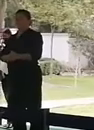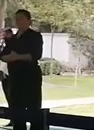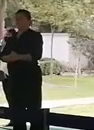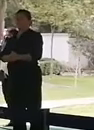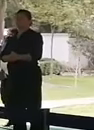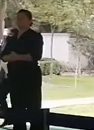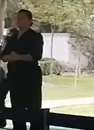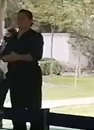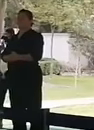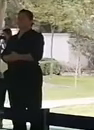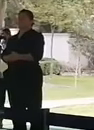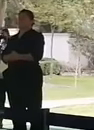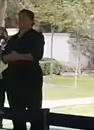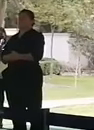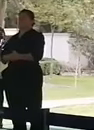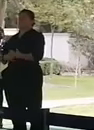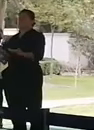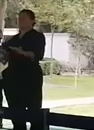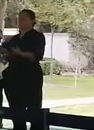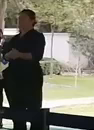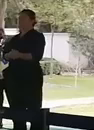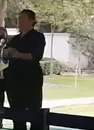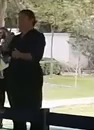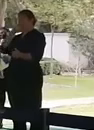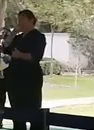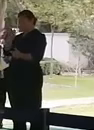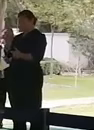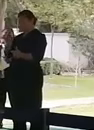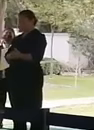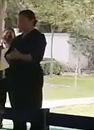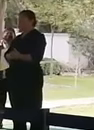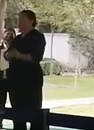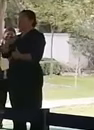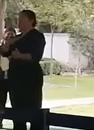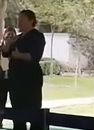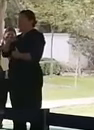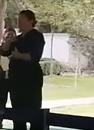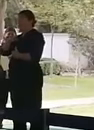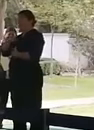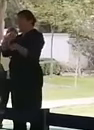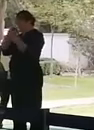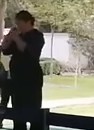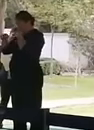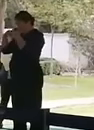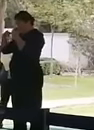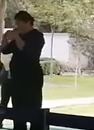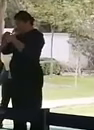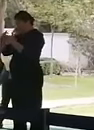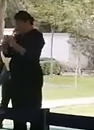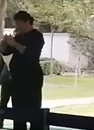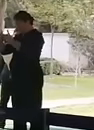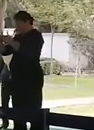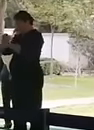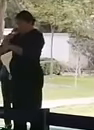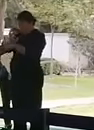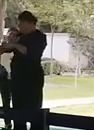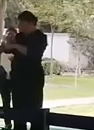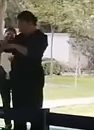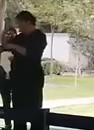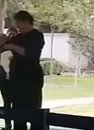Mira, llevamos este diálogo económico entre los Estados Unidos y México, que